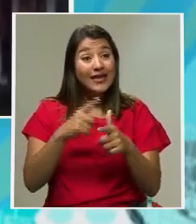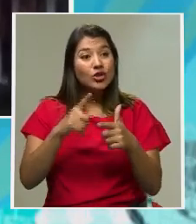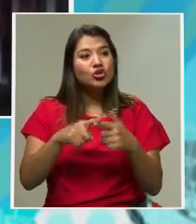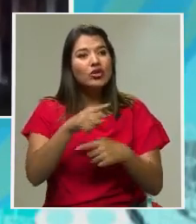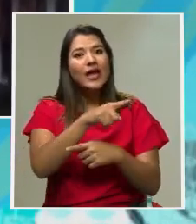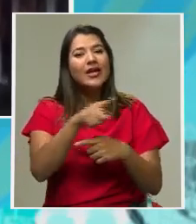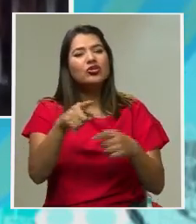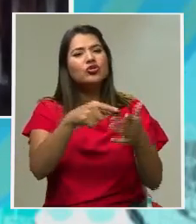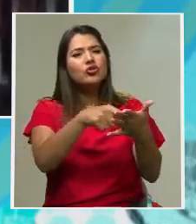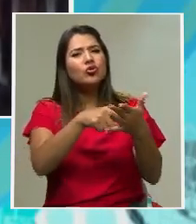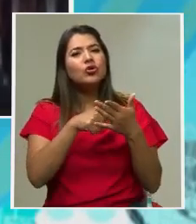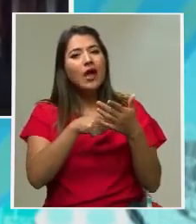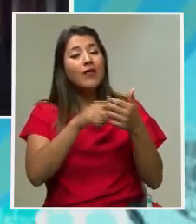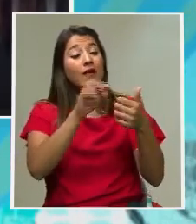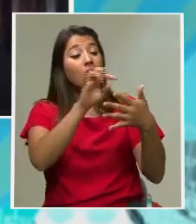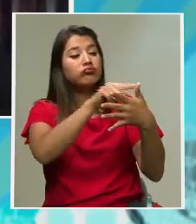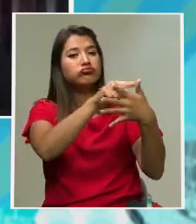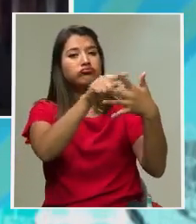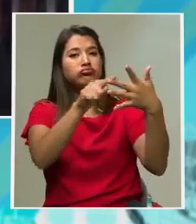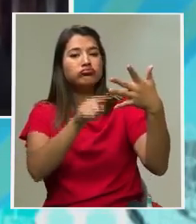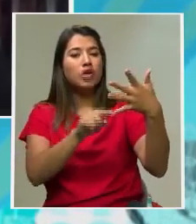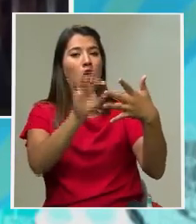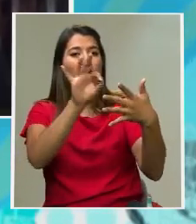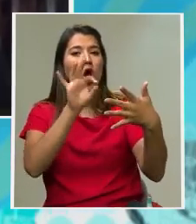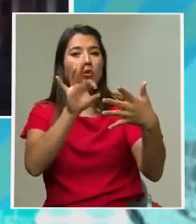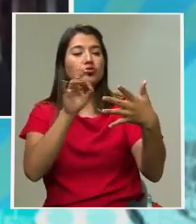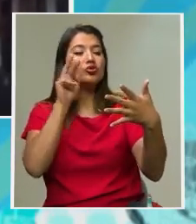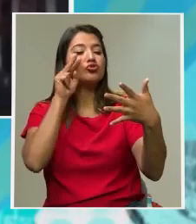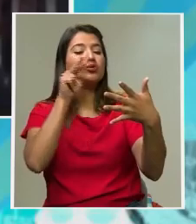menú, una posibilidad de ver una película